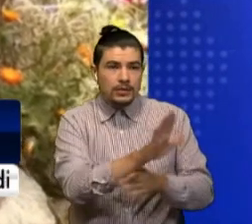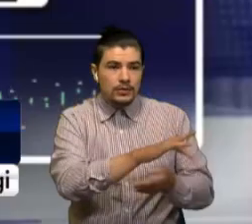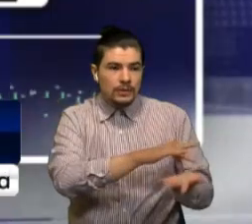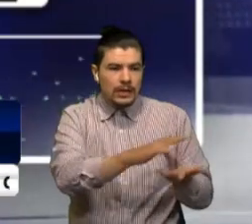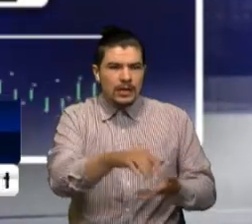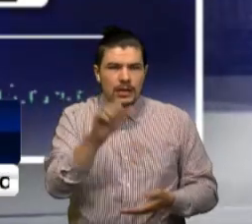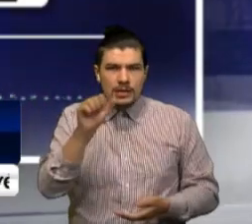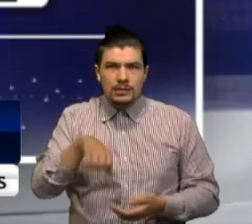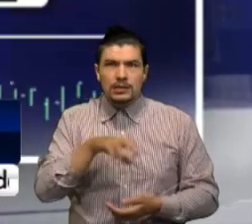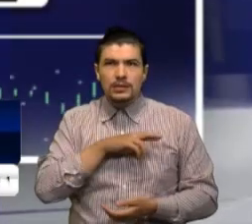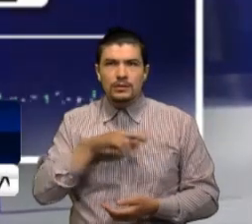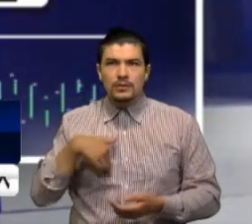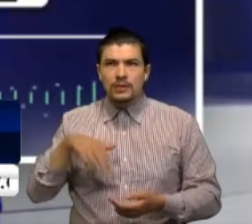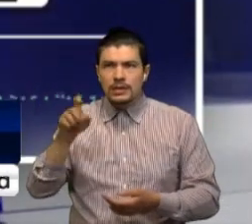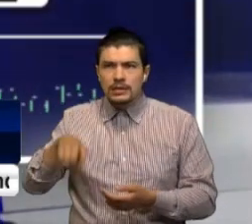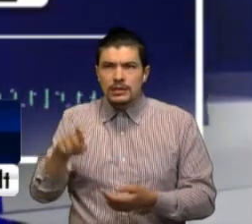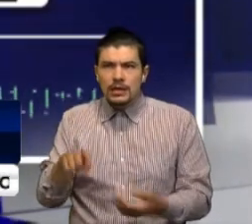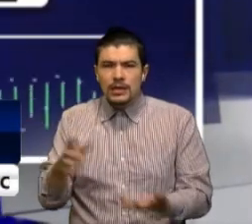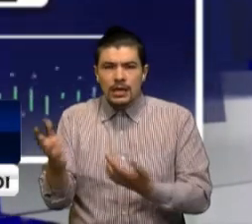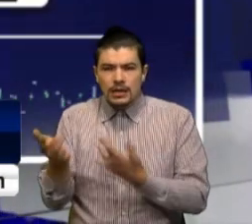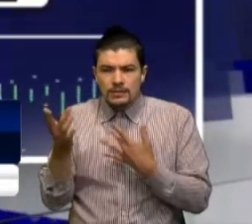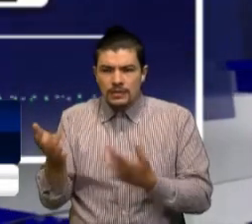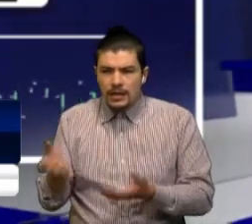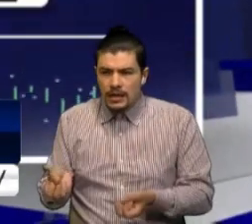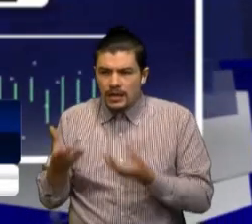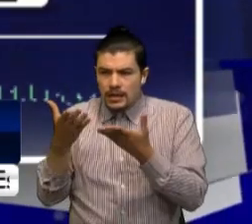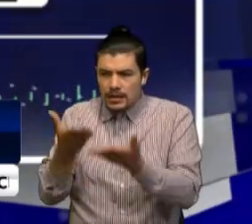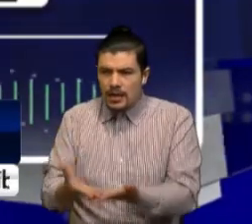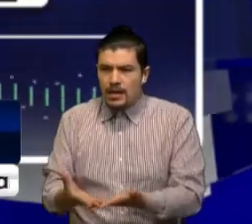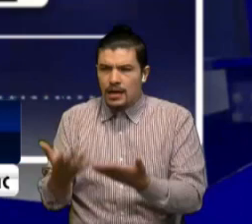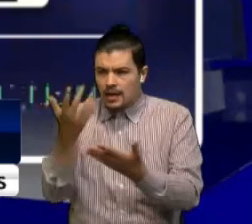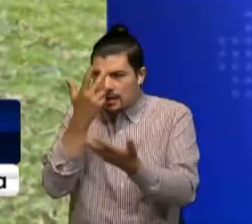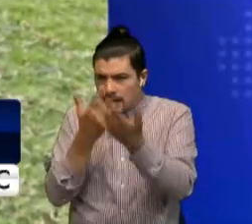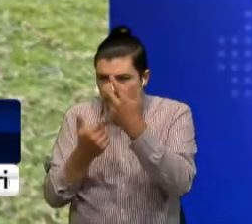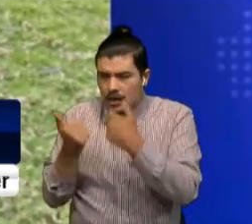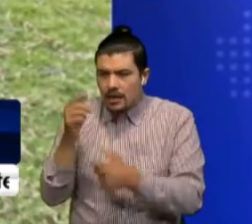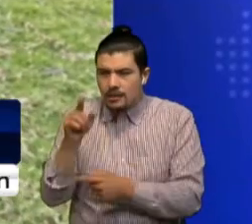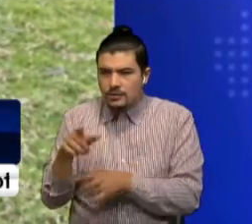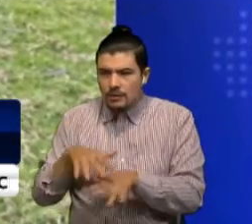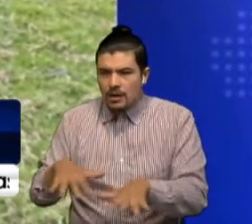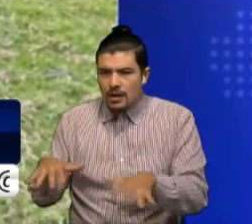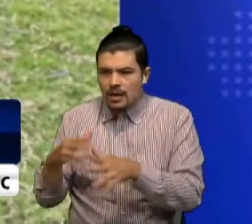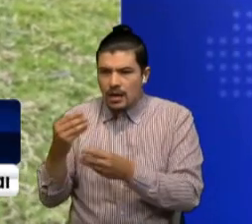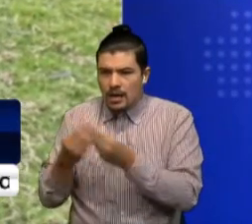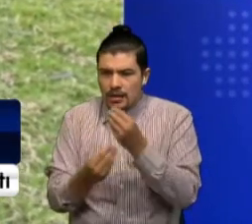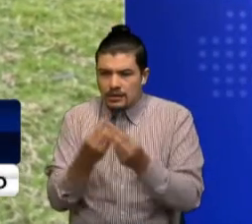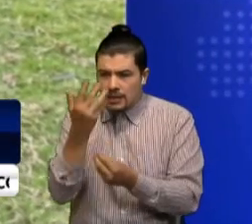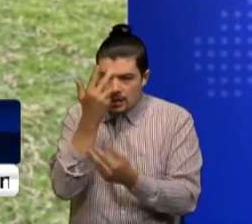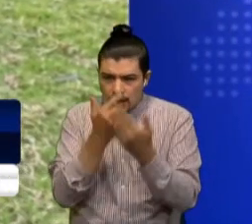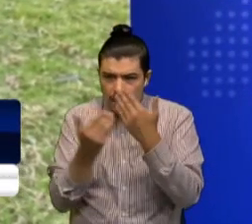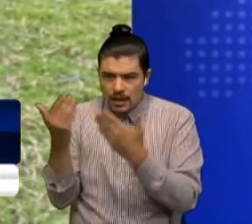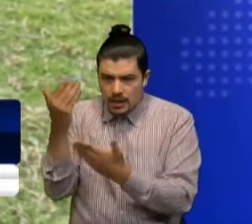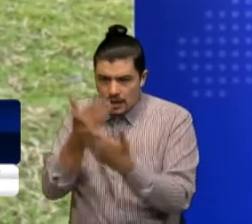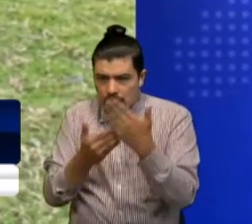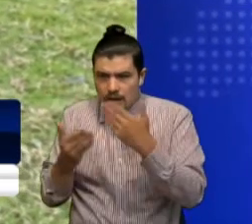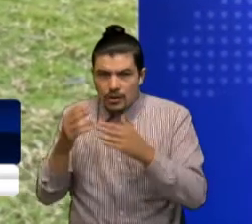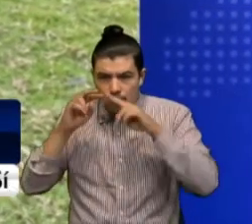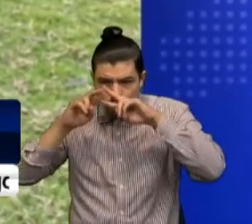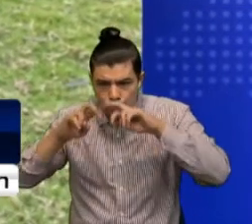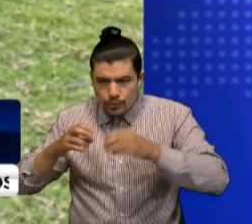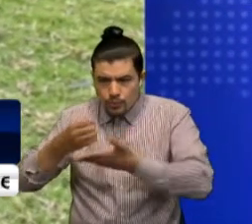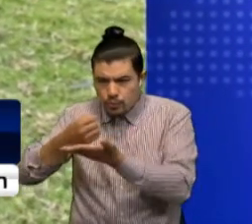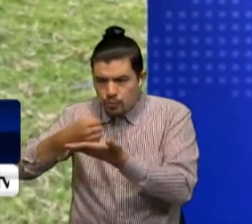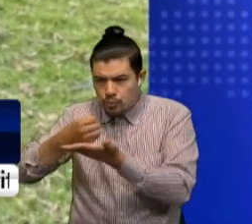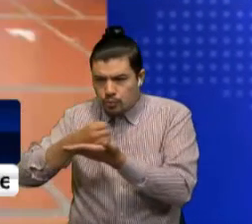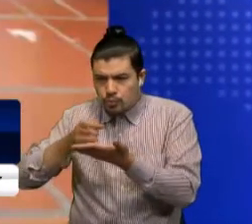Es necesario esperar a que se hagan esos, a que se tomen esas muestras y se hagan esos análisis toxicológicos